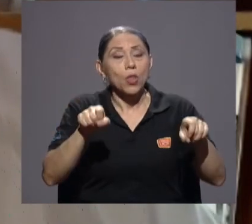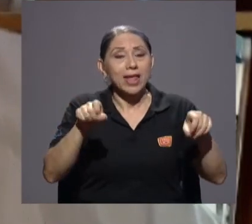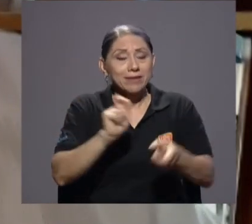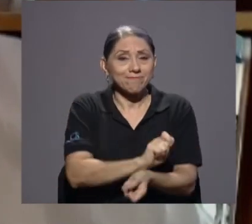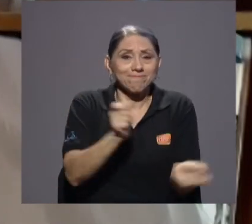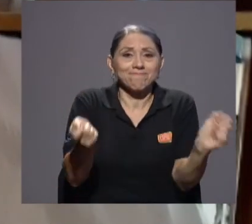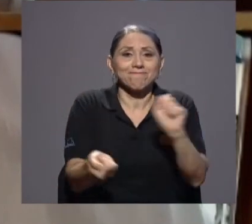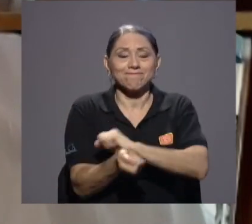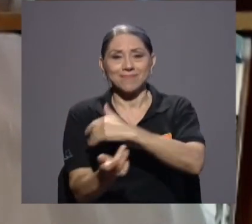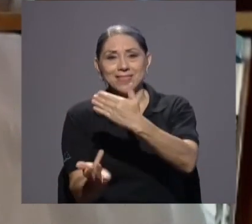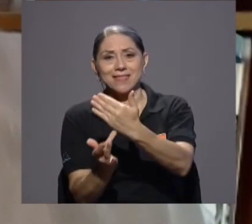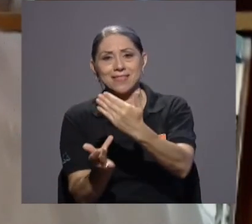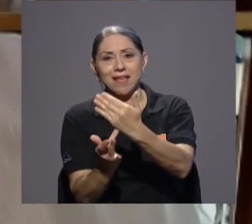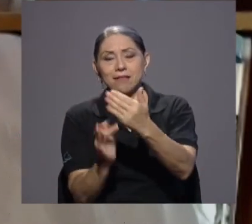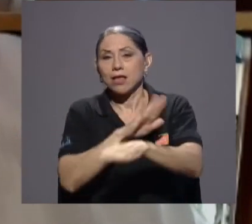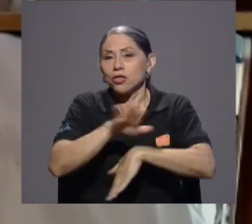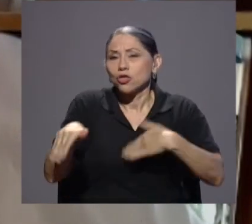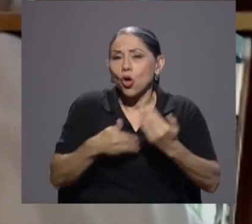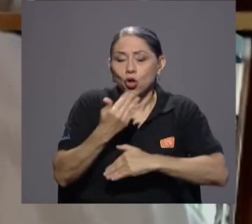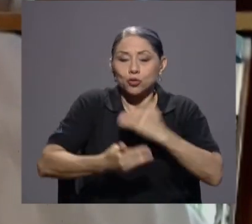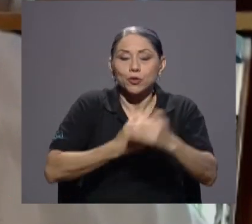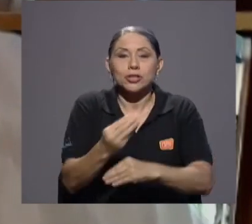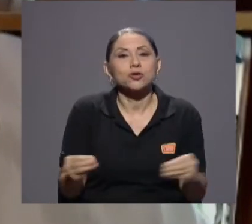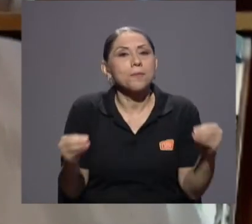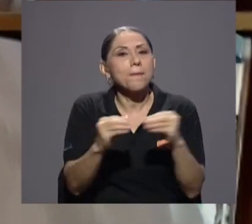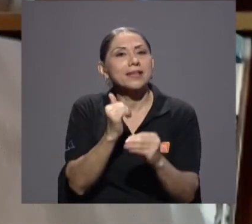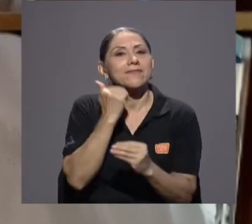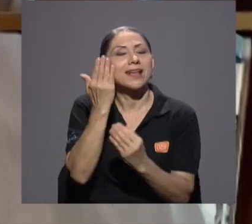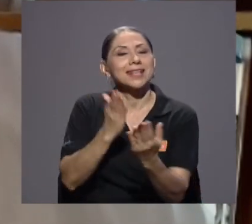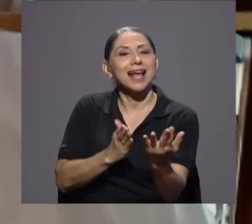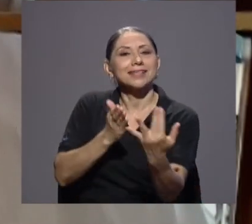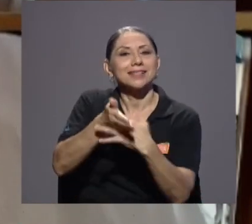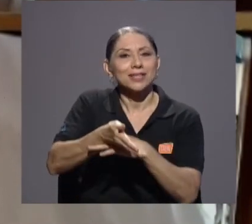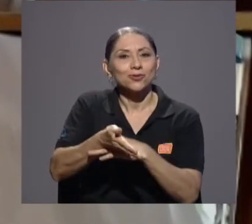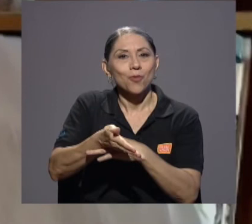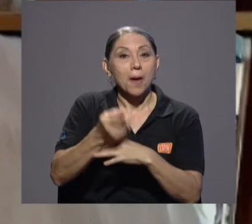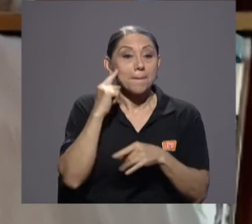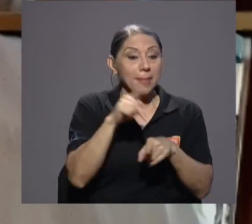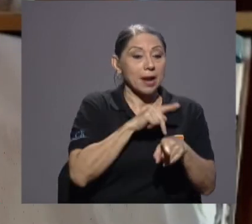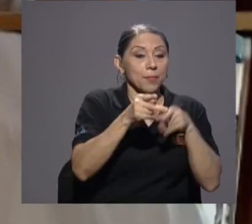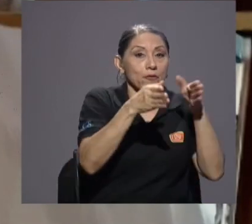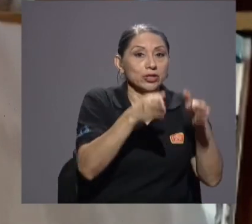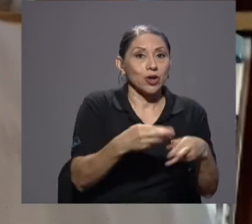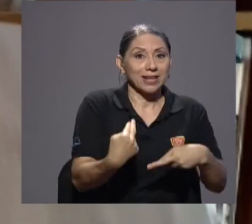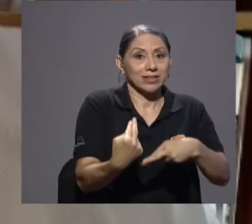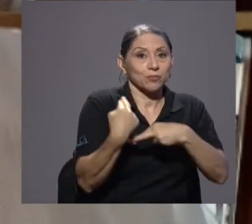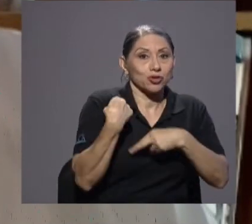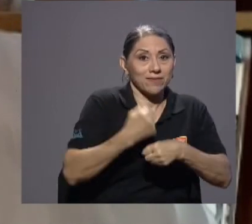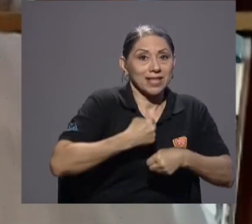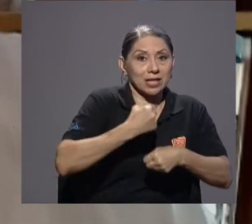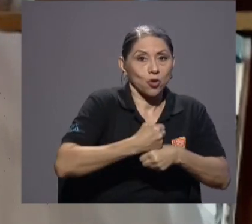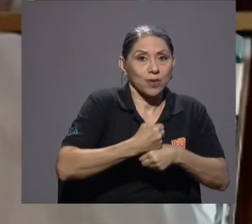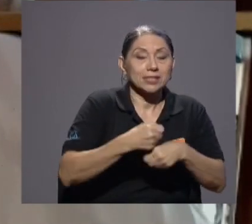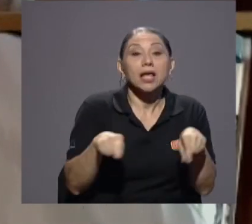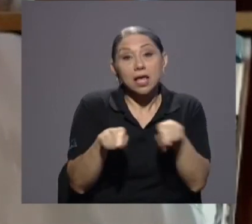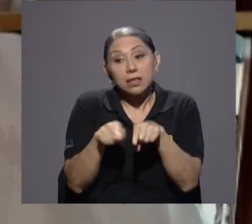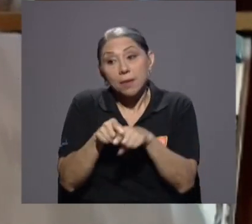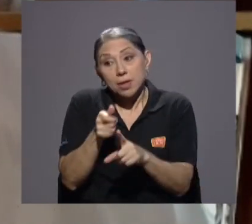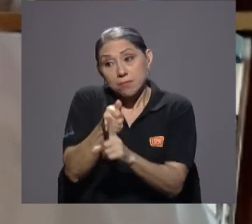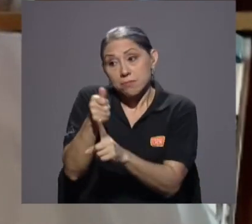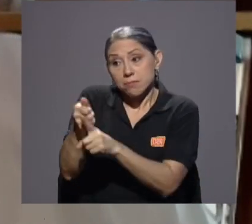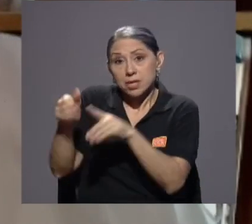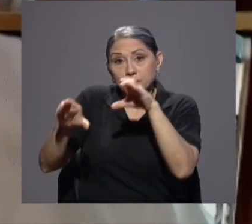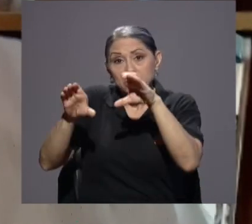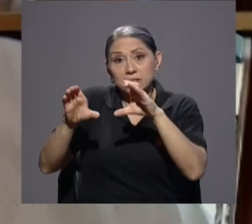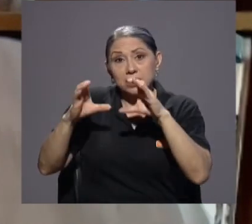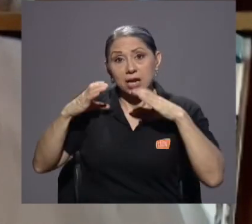digitalizar todos los procesos que puedan tener muchísimo más fácil acceso al trámite, tanto a los profesionales responsables de las obras, como en algunos casos también a los clientes